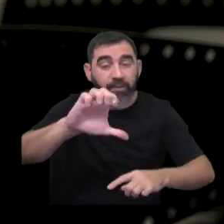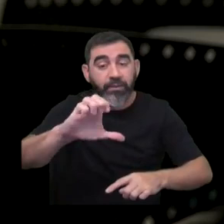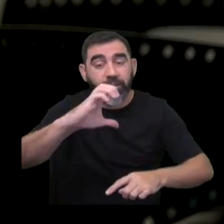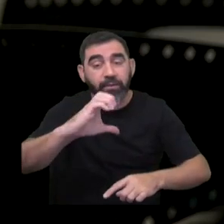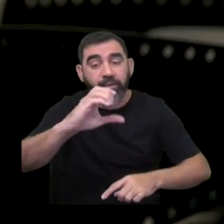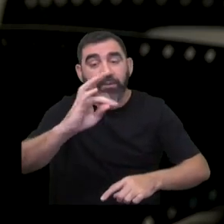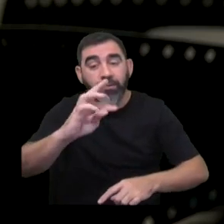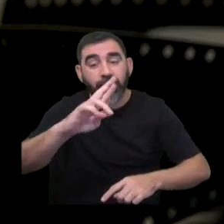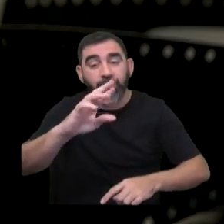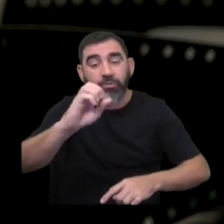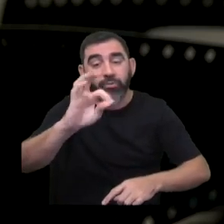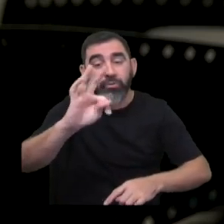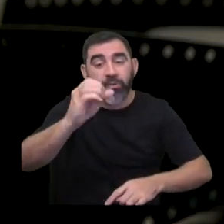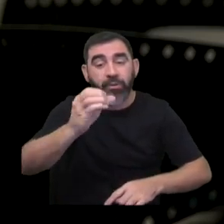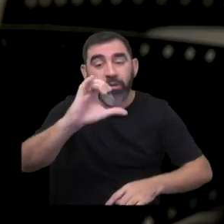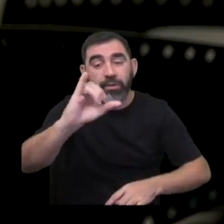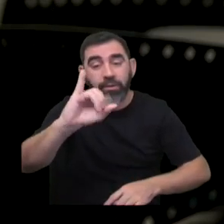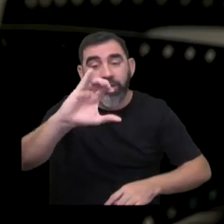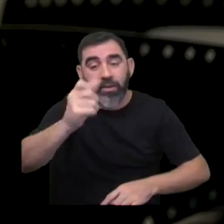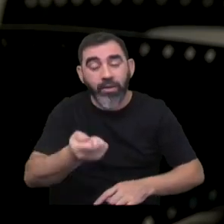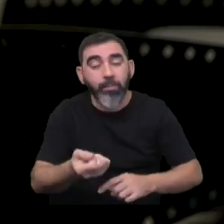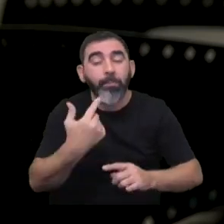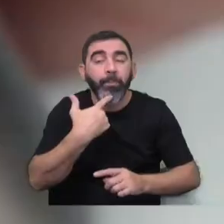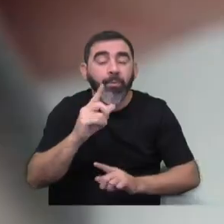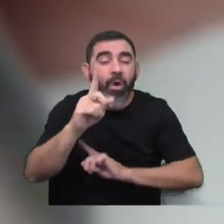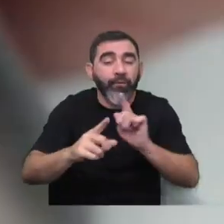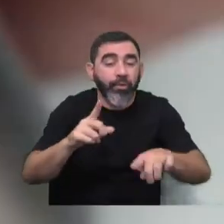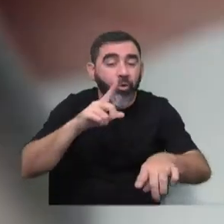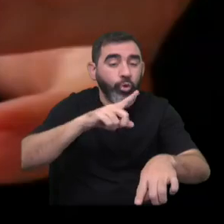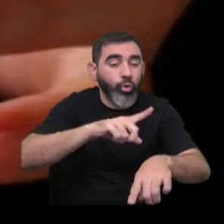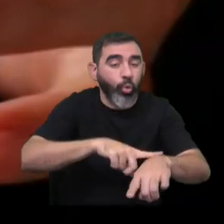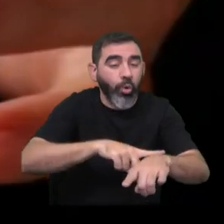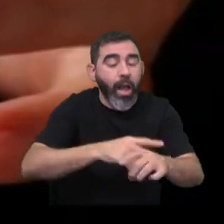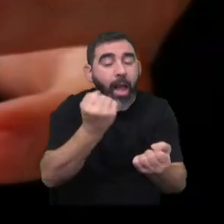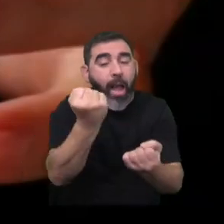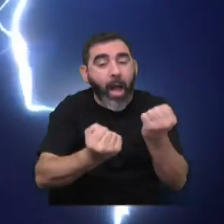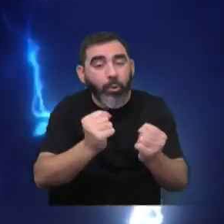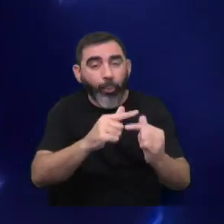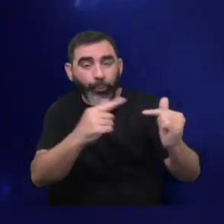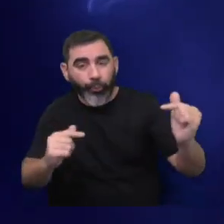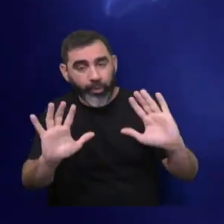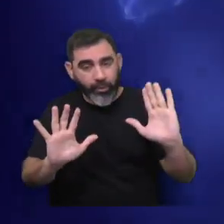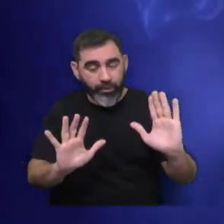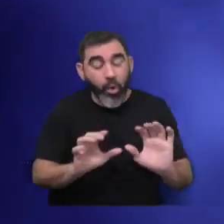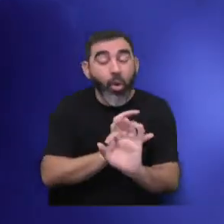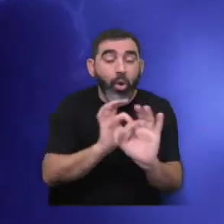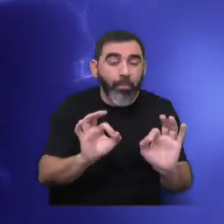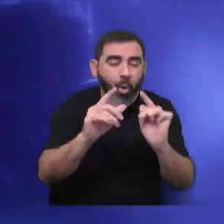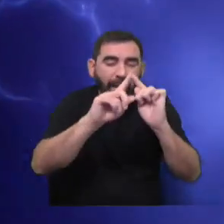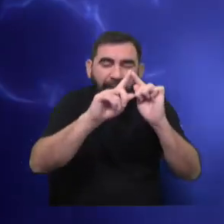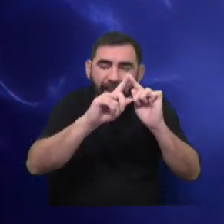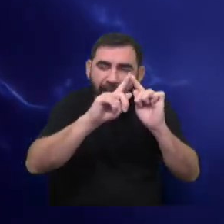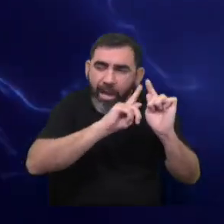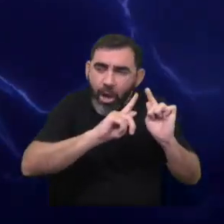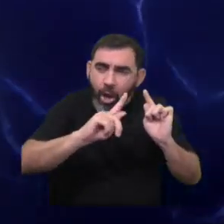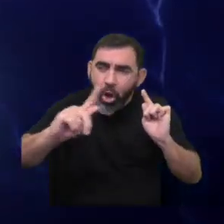como la que, por ejemplo, sentimos a veces cuando vamos a tocar el auto que anduvo mucho y sale como un chispazo, pero que tiene kilómetros de largo.